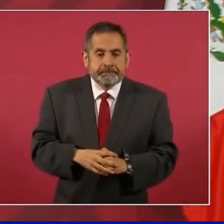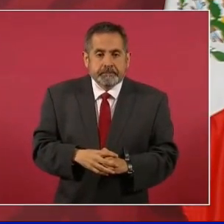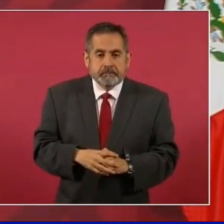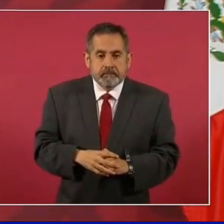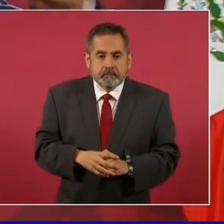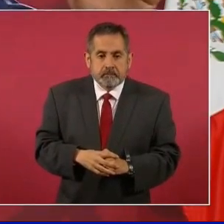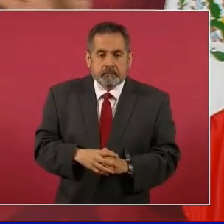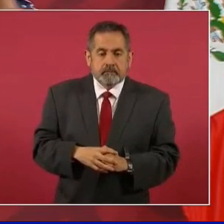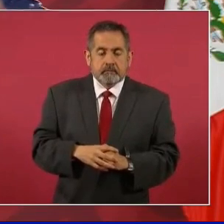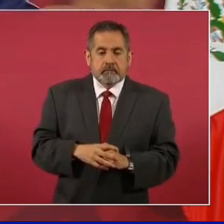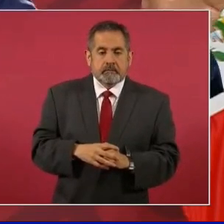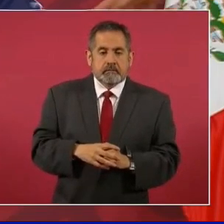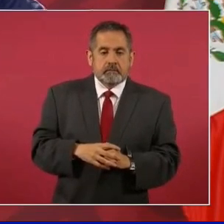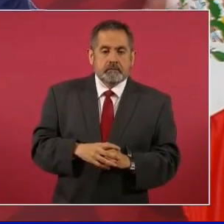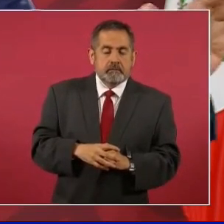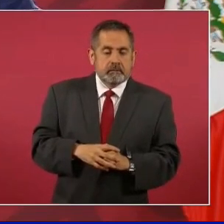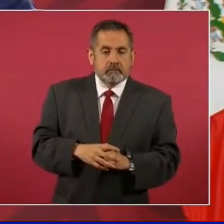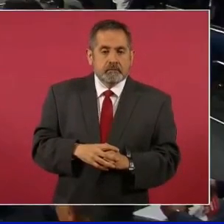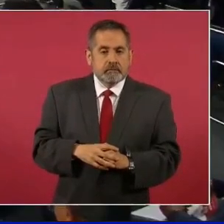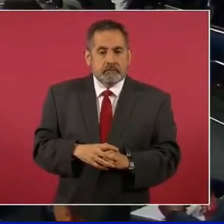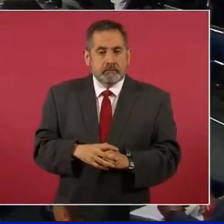O sea, no